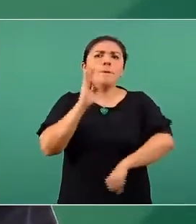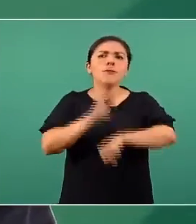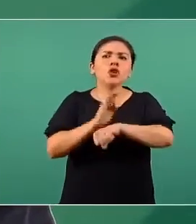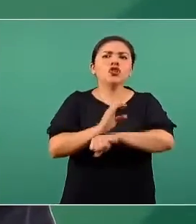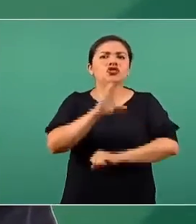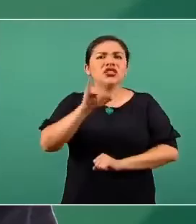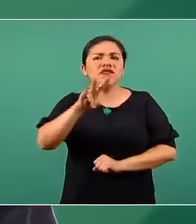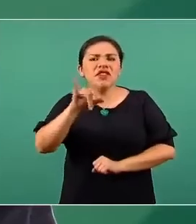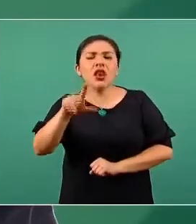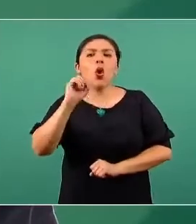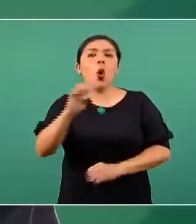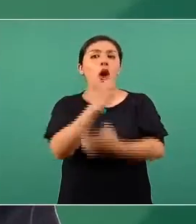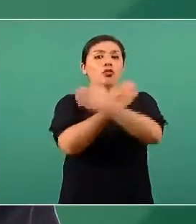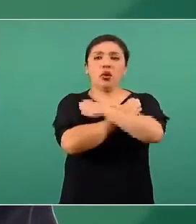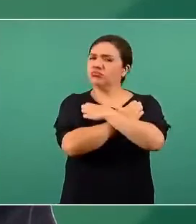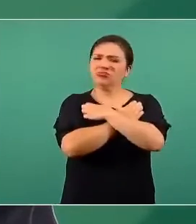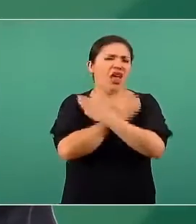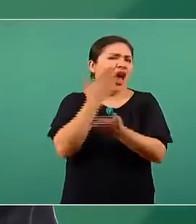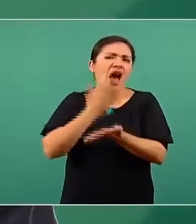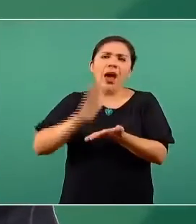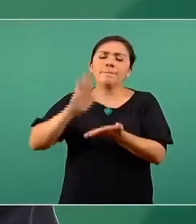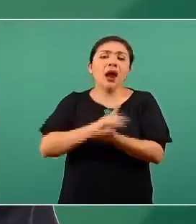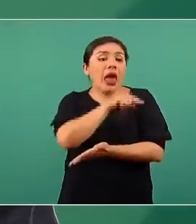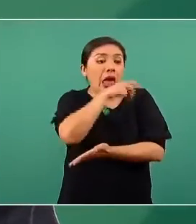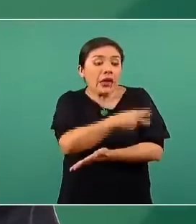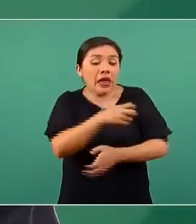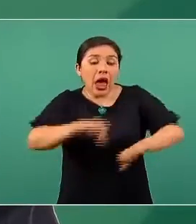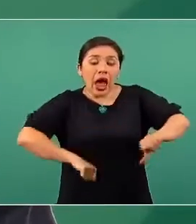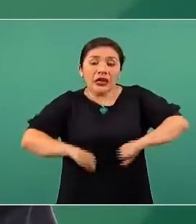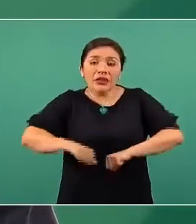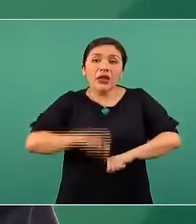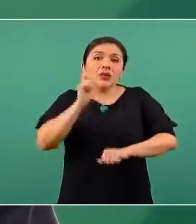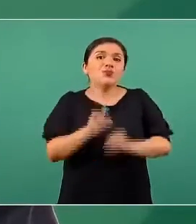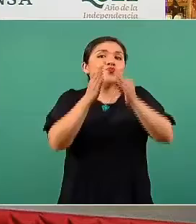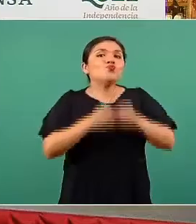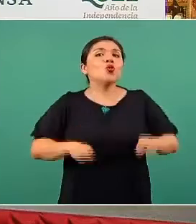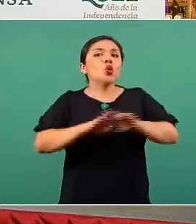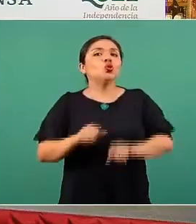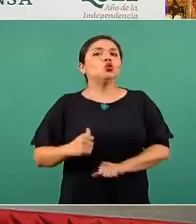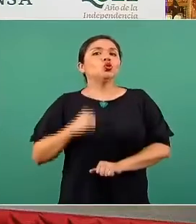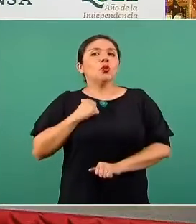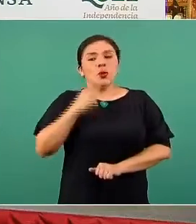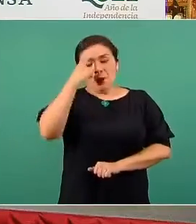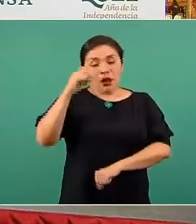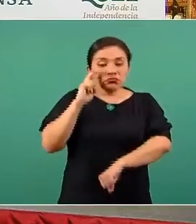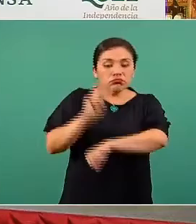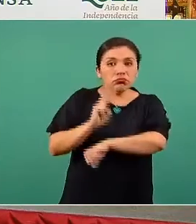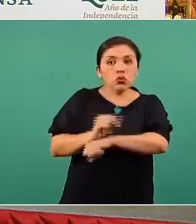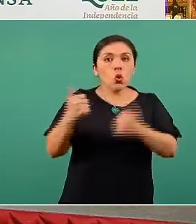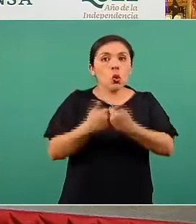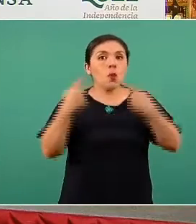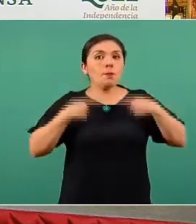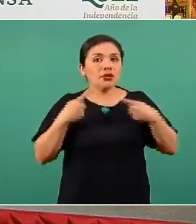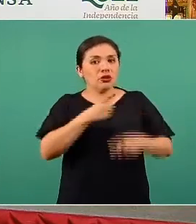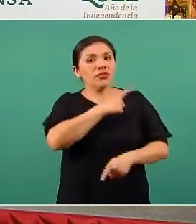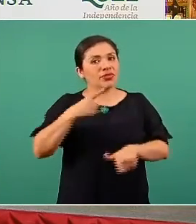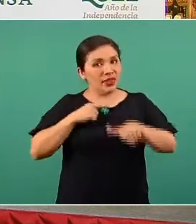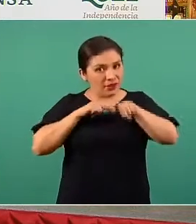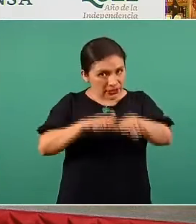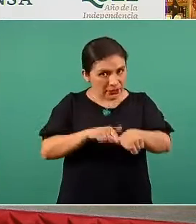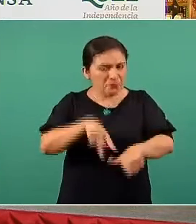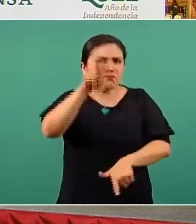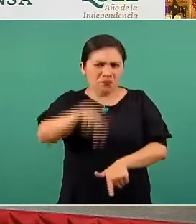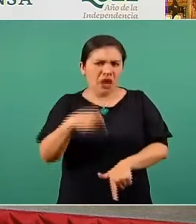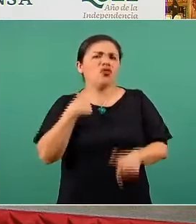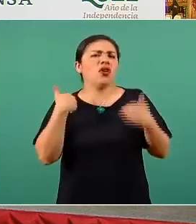ni educación. ¿Por qué? Porque son actividades que deben, por el interés superior de la nación, mantenerse activas. Por supuesto, tenemos